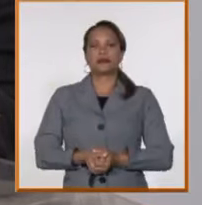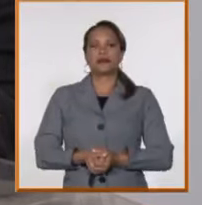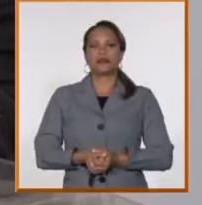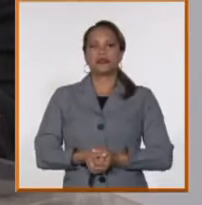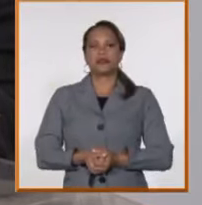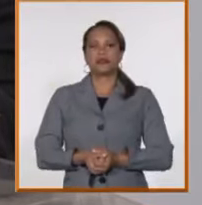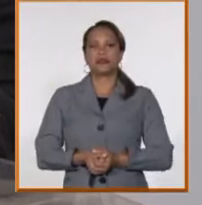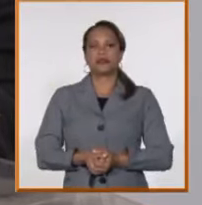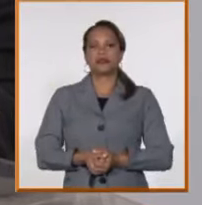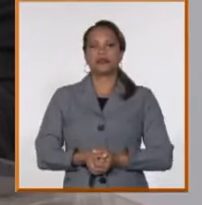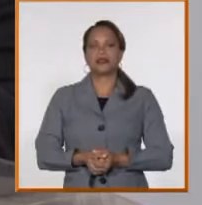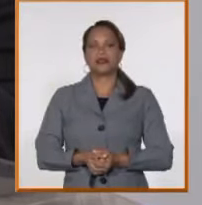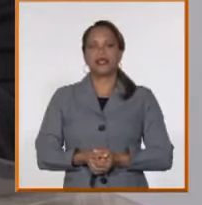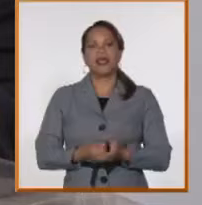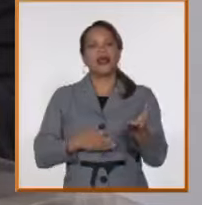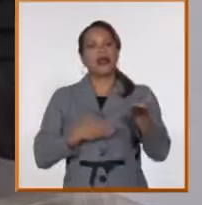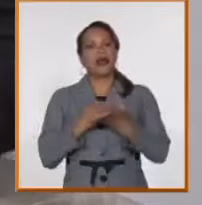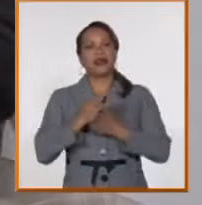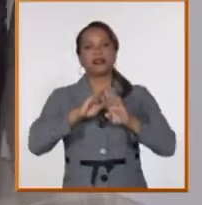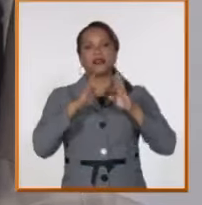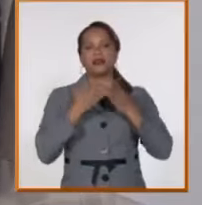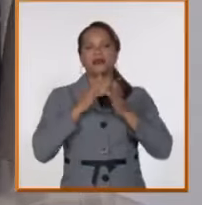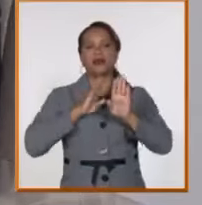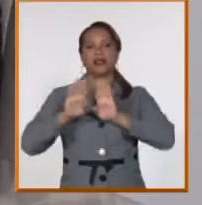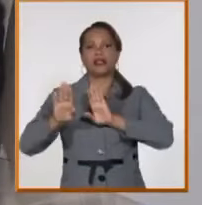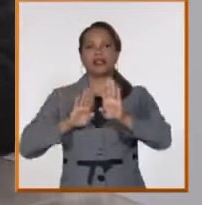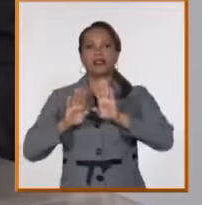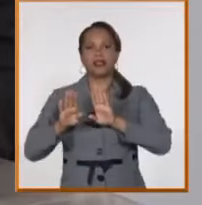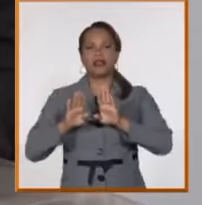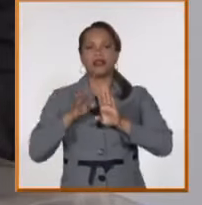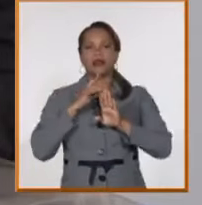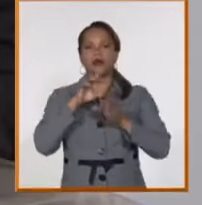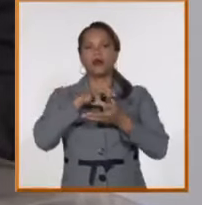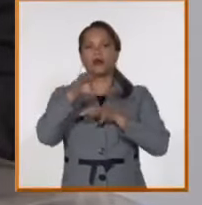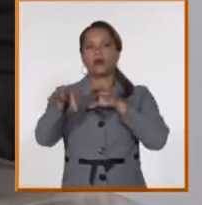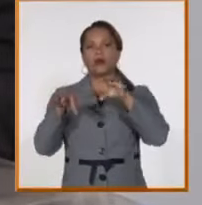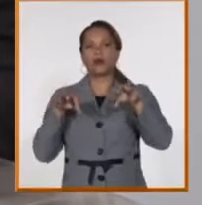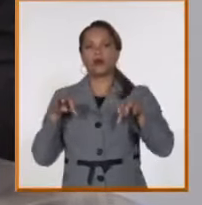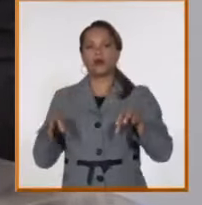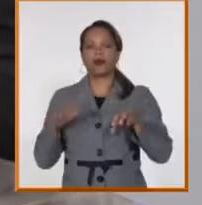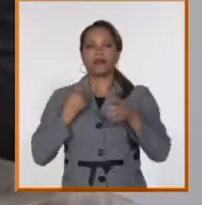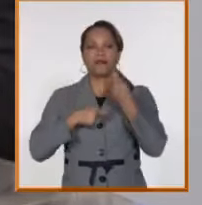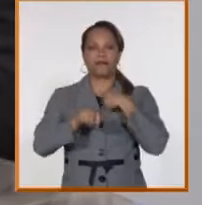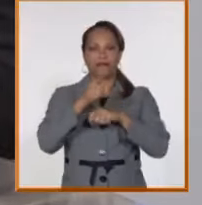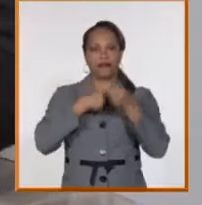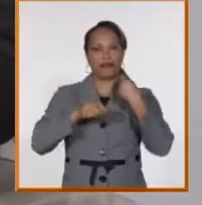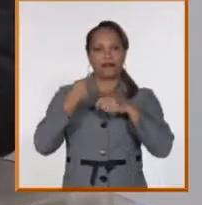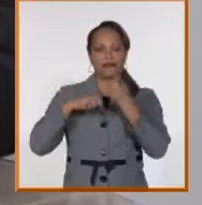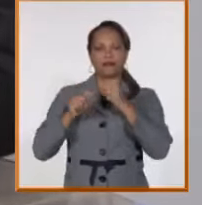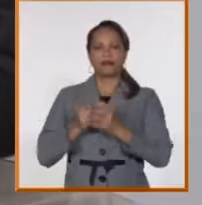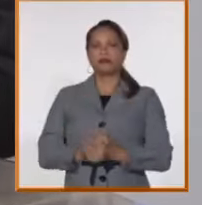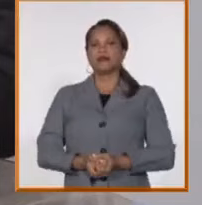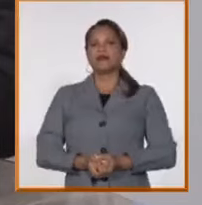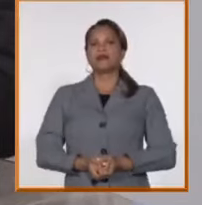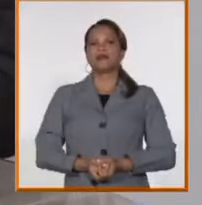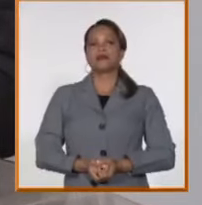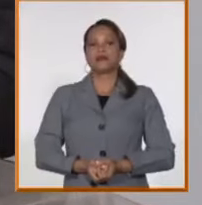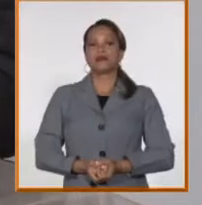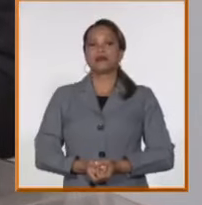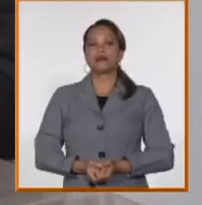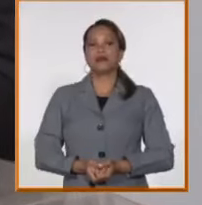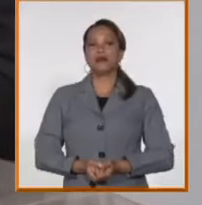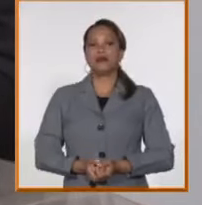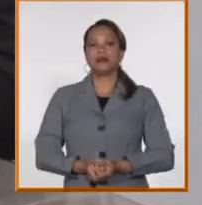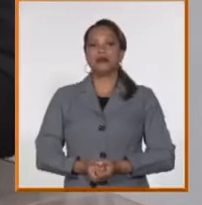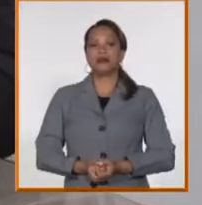cambiaron a través de todas estas tiendas que ya les mencioné y los puntos de venta Nosotros también para enfrentar la situación